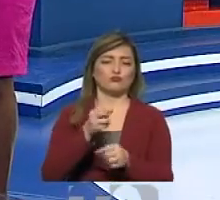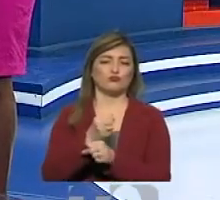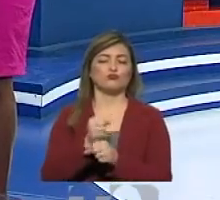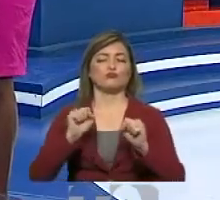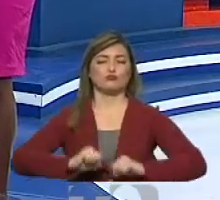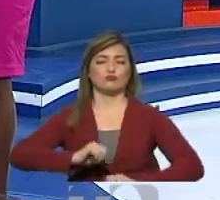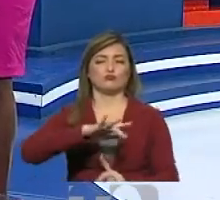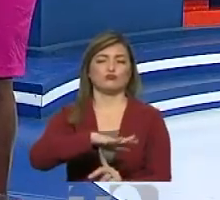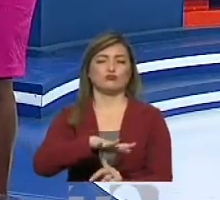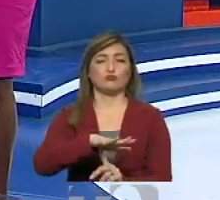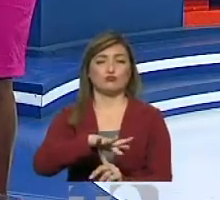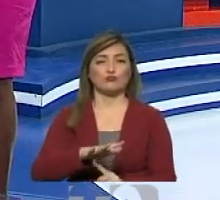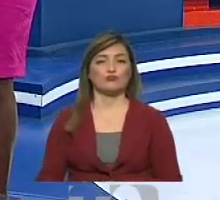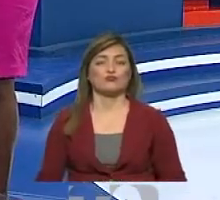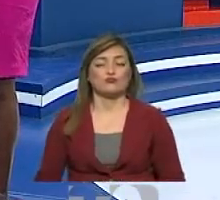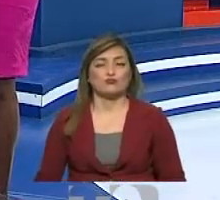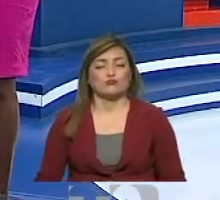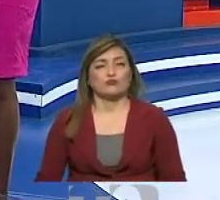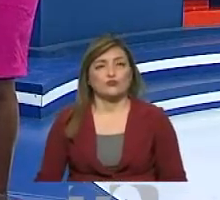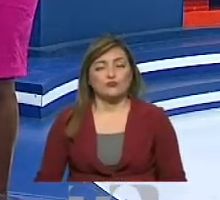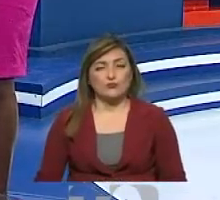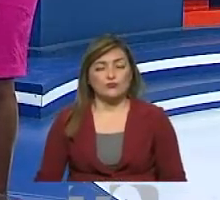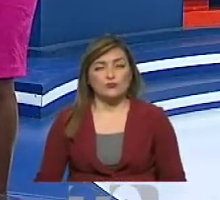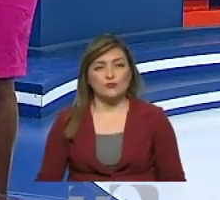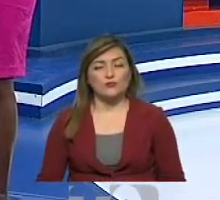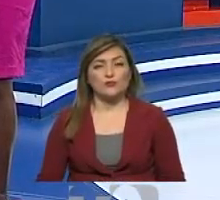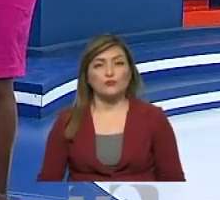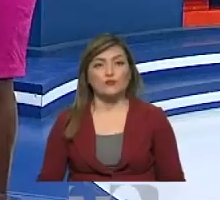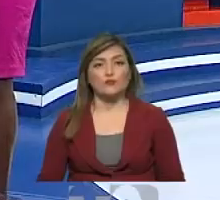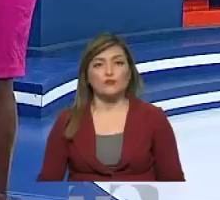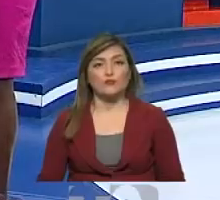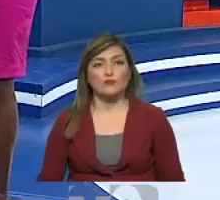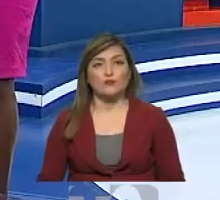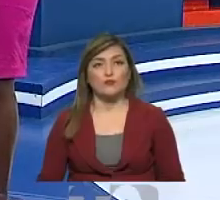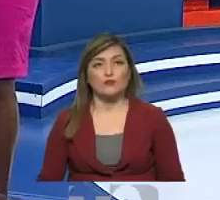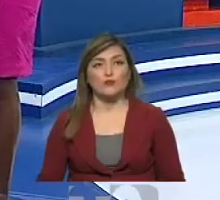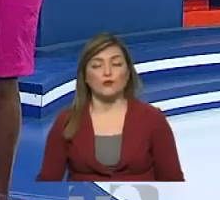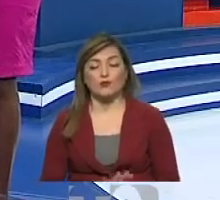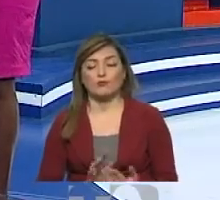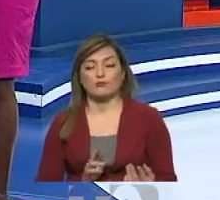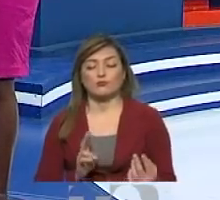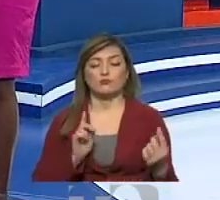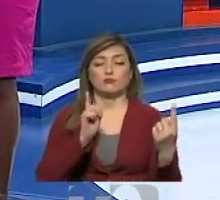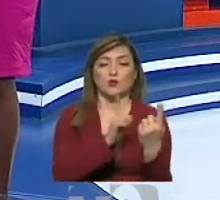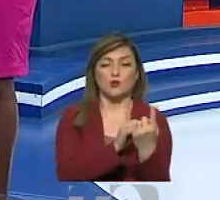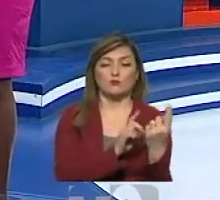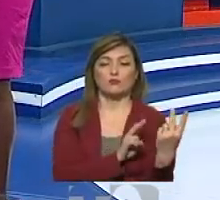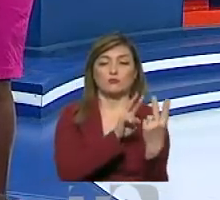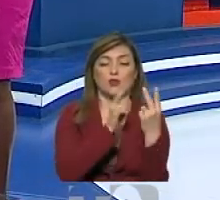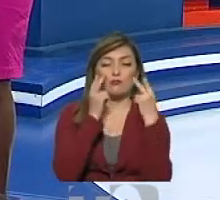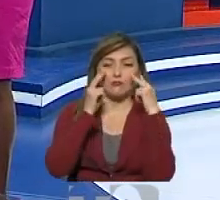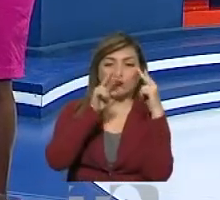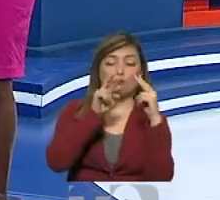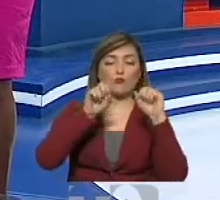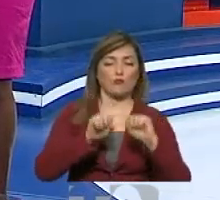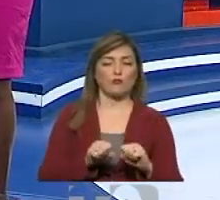puede salir. Parques. Hay muchas alternativas. Exactamente. Y como tú decías en el reportaje, ¿será que saben mirar a los ojos? ¿Será que saben jugar? ¿Que querrán